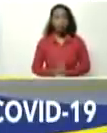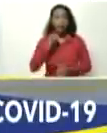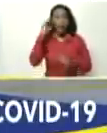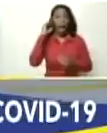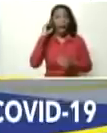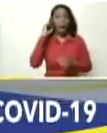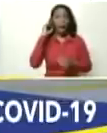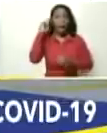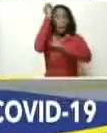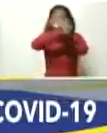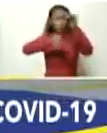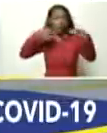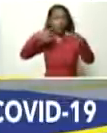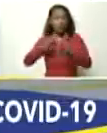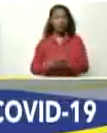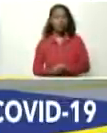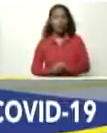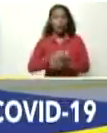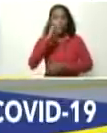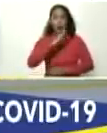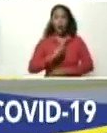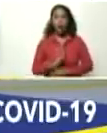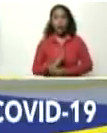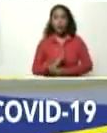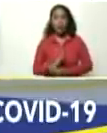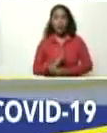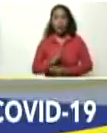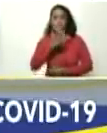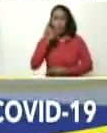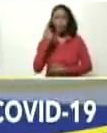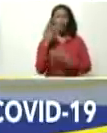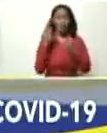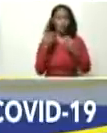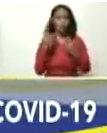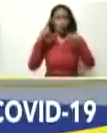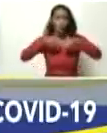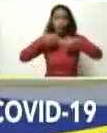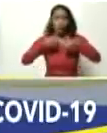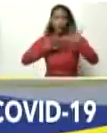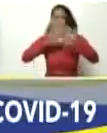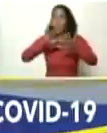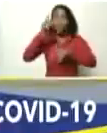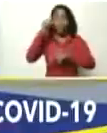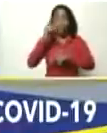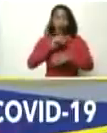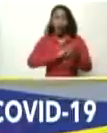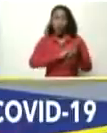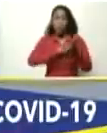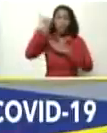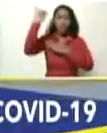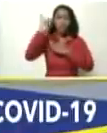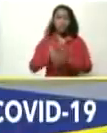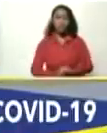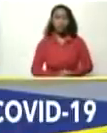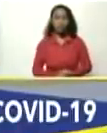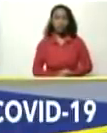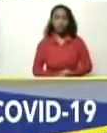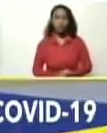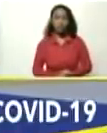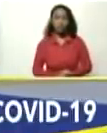Amazonas. Barinas. Barinas mejoró mucho. Ahorita, en 15 días se disparó para arriba.